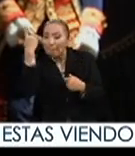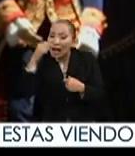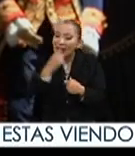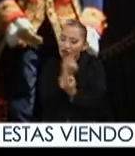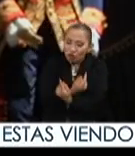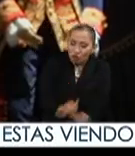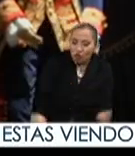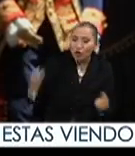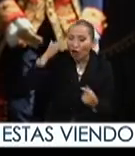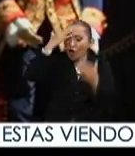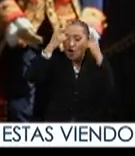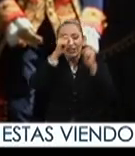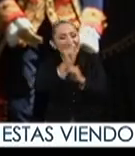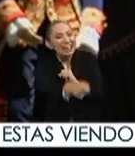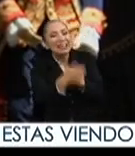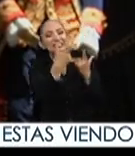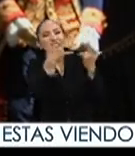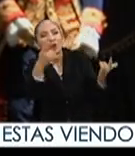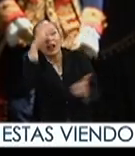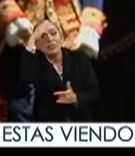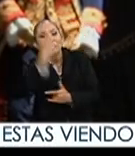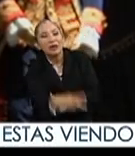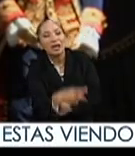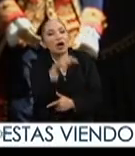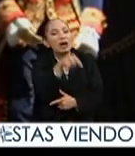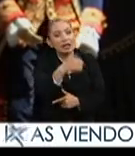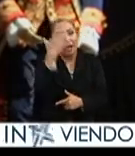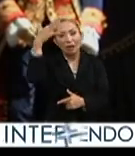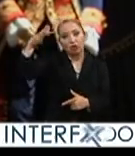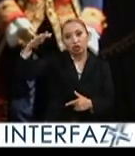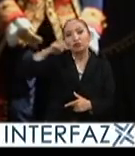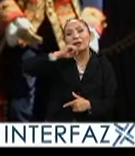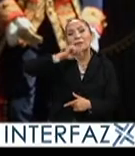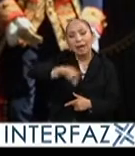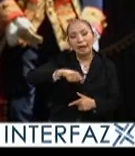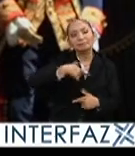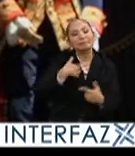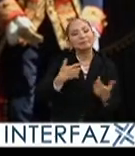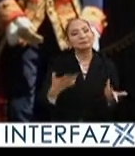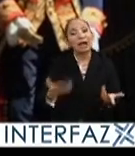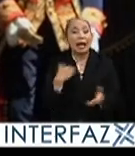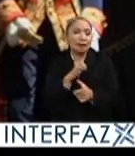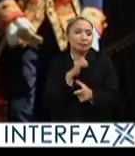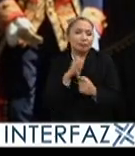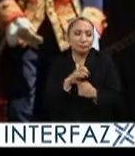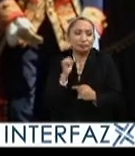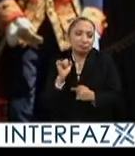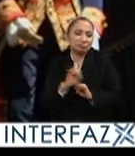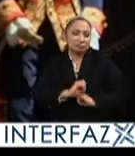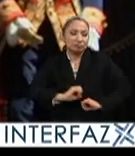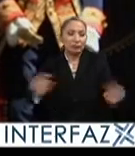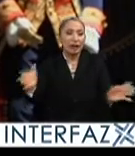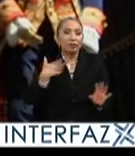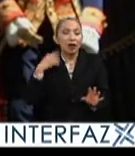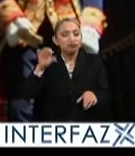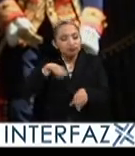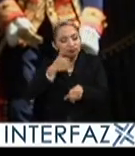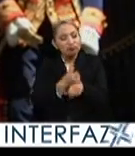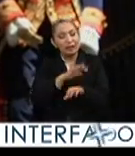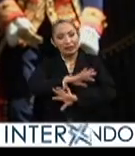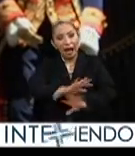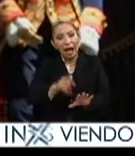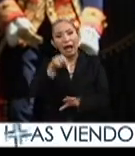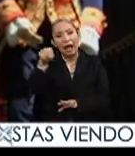los niños conozcan más de la historia de México y los adultos también, por supuesto. Entonces, sí, evidentemente se está implementando